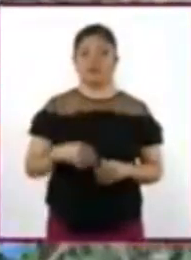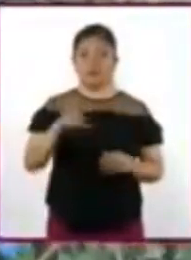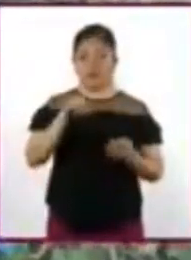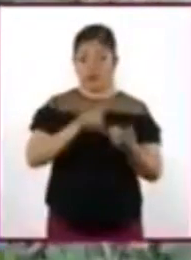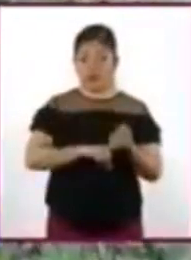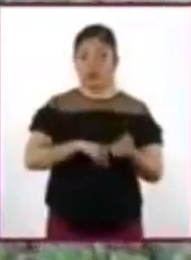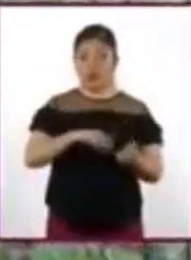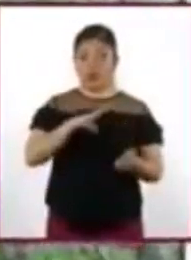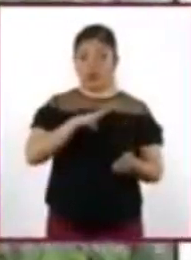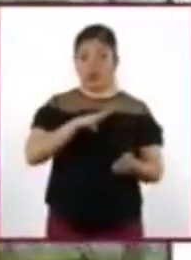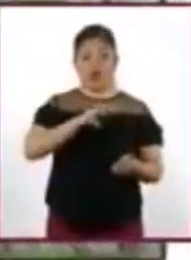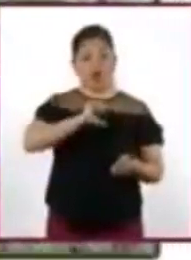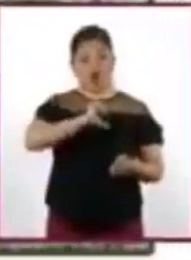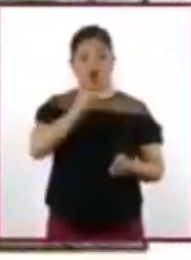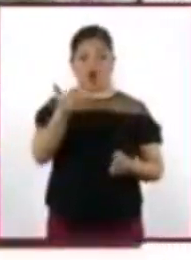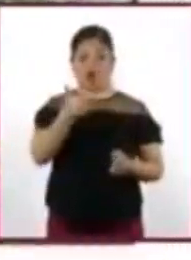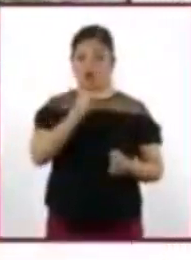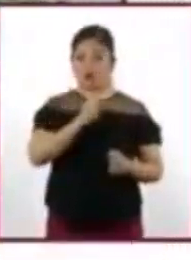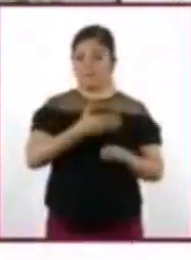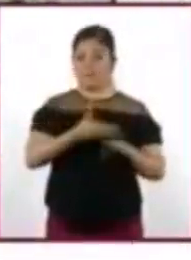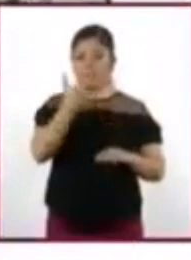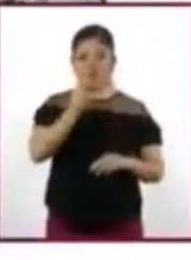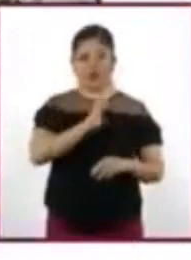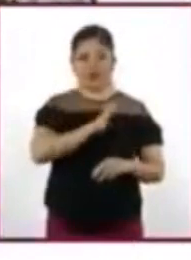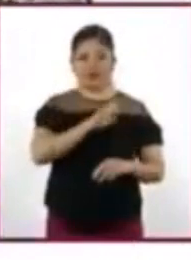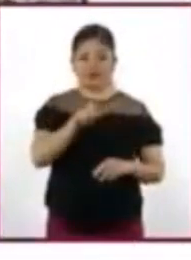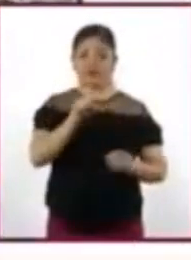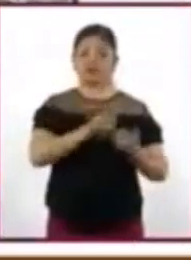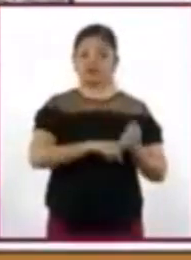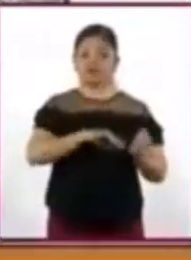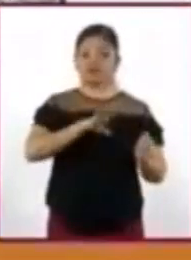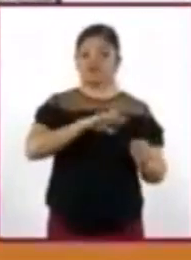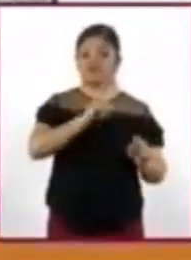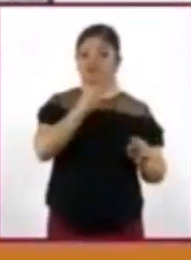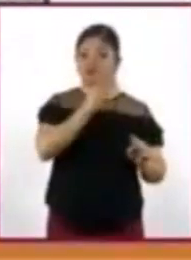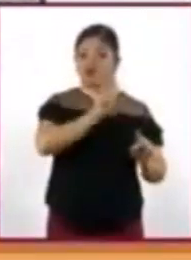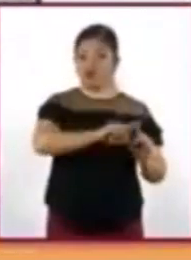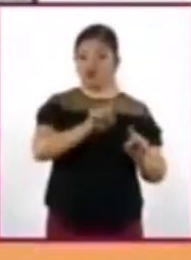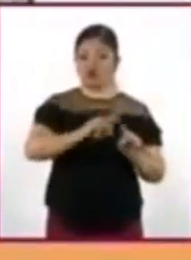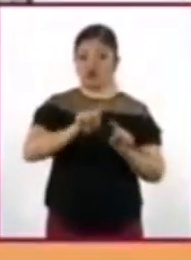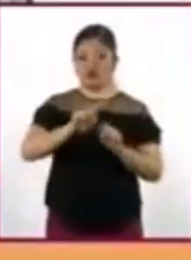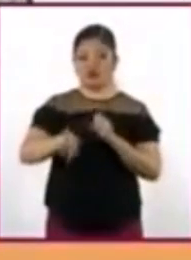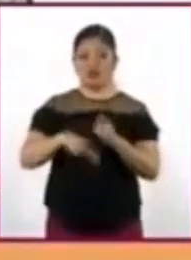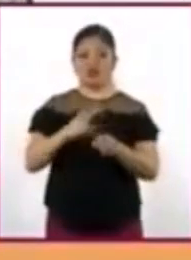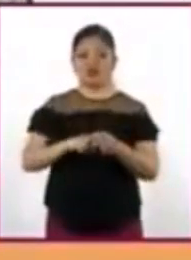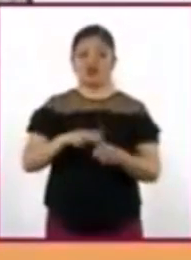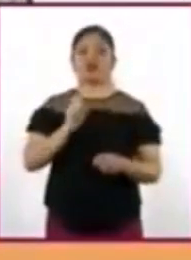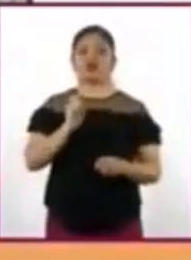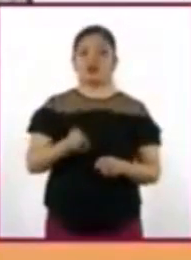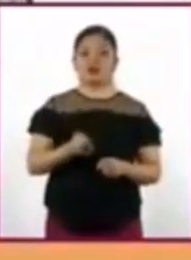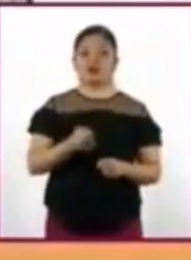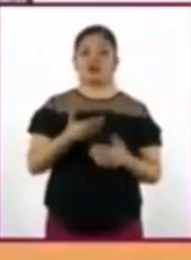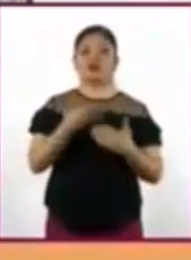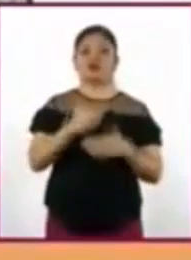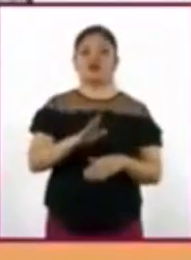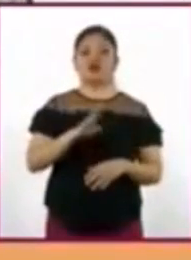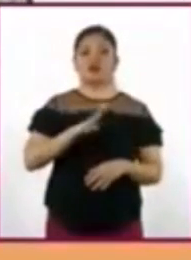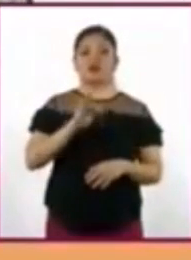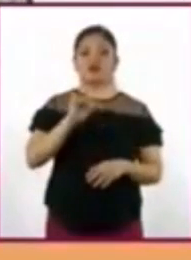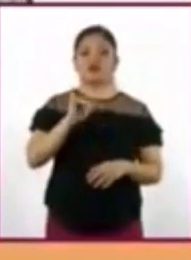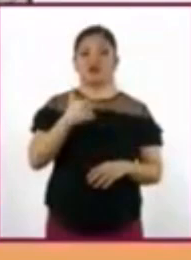sucesión especial que es muy conocida, dado que se encuentra en muchos patrones de la naturaleza, es la sucesión de